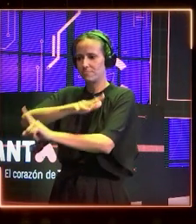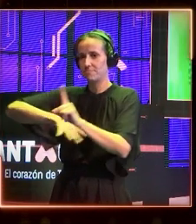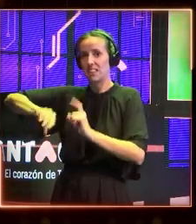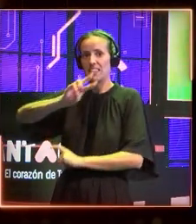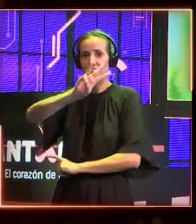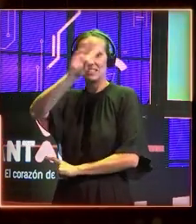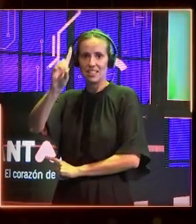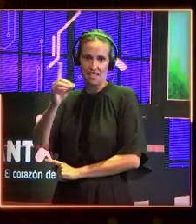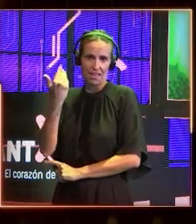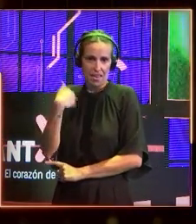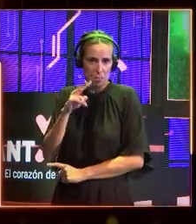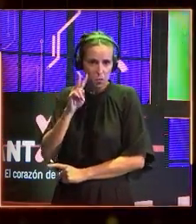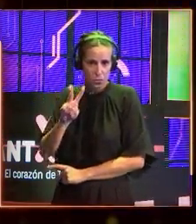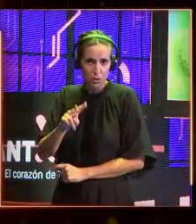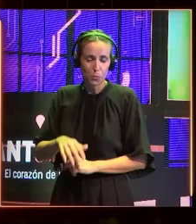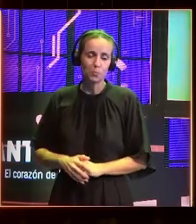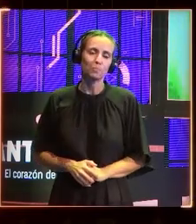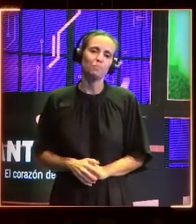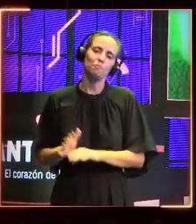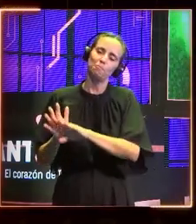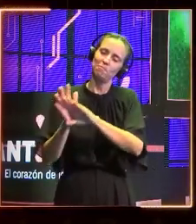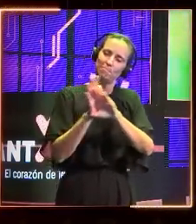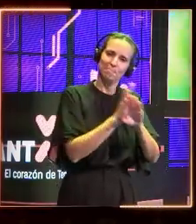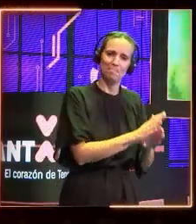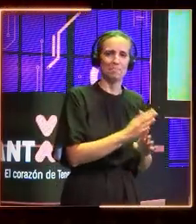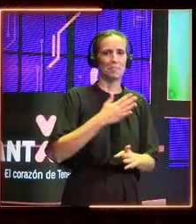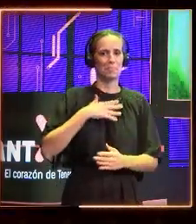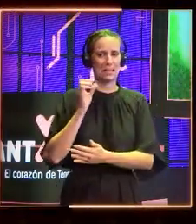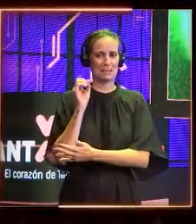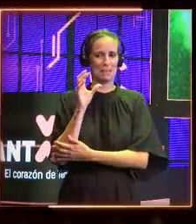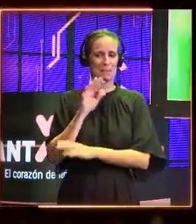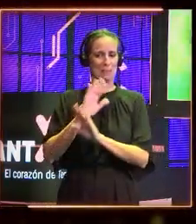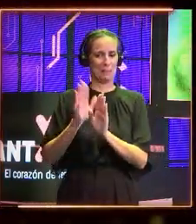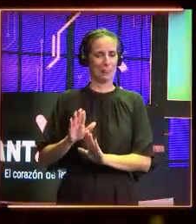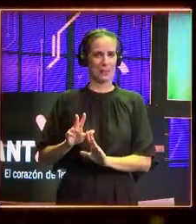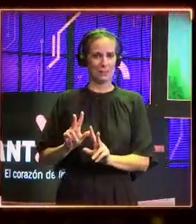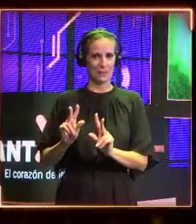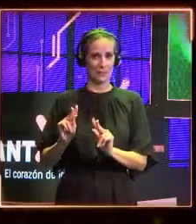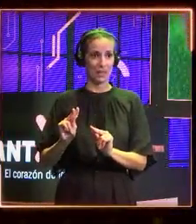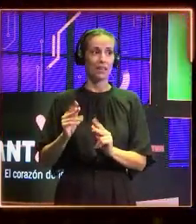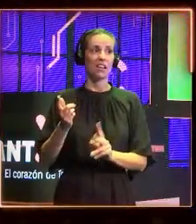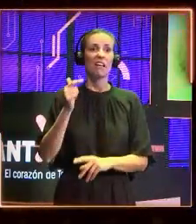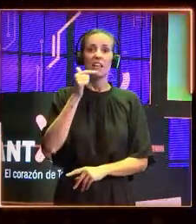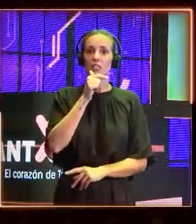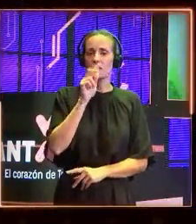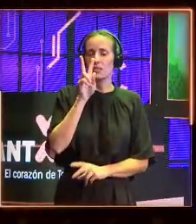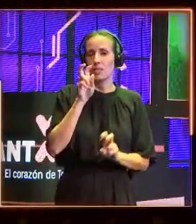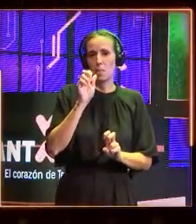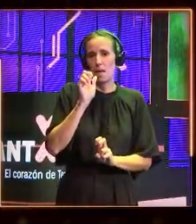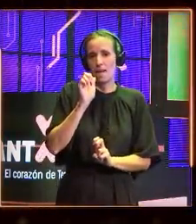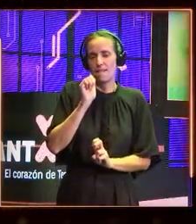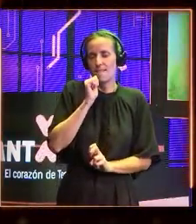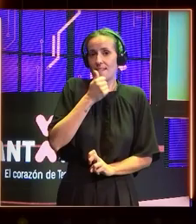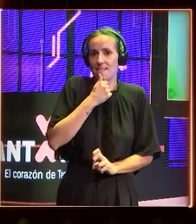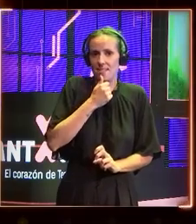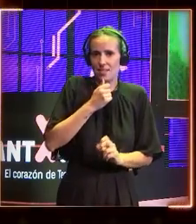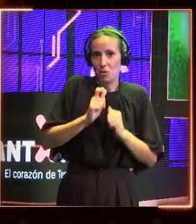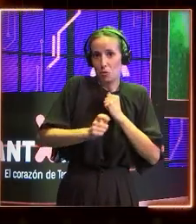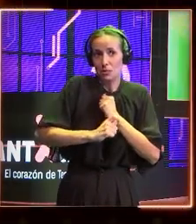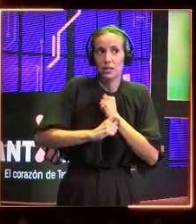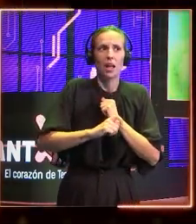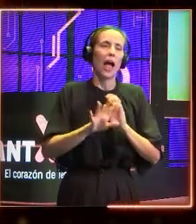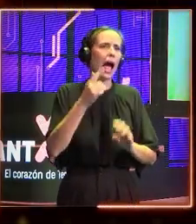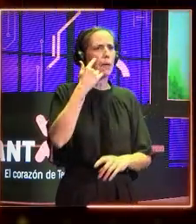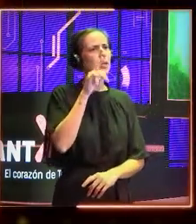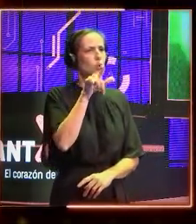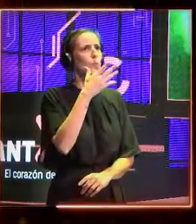visto y ya adentrándonos en la última parte de la presentación yo creo que esto es siempre el que de la cuestión de todo esto no bueno Esto es muy bonito esto Mola mucho y tal